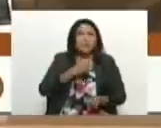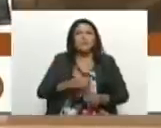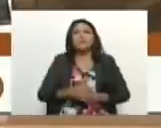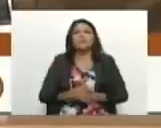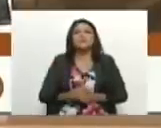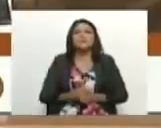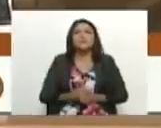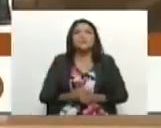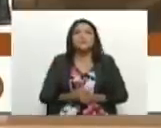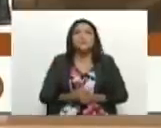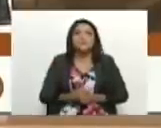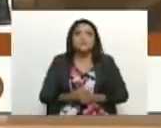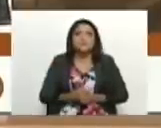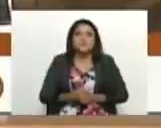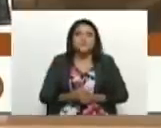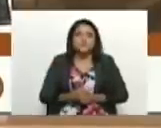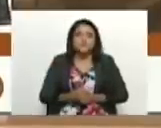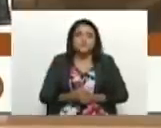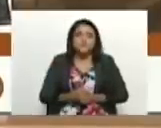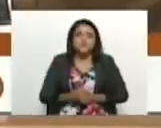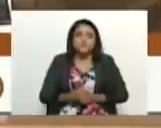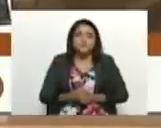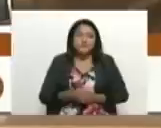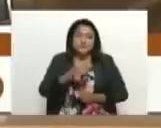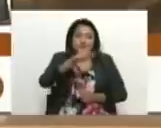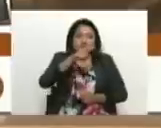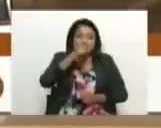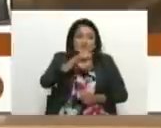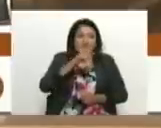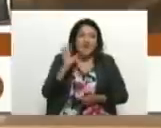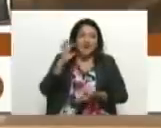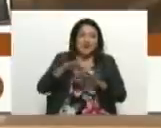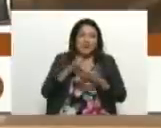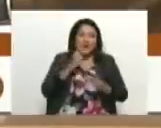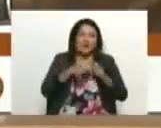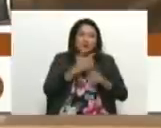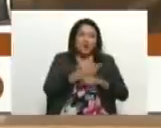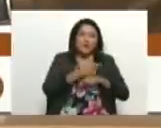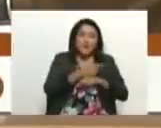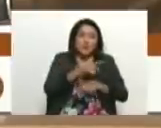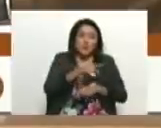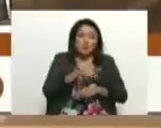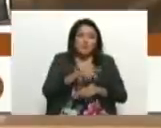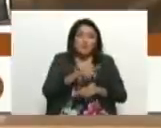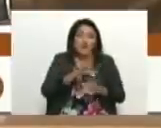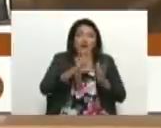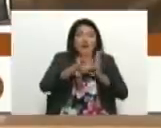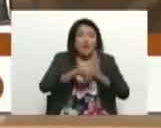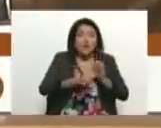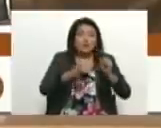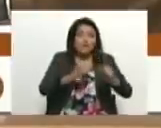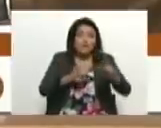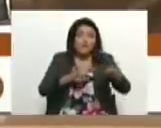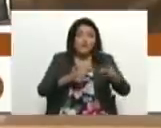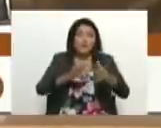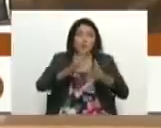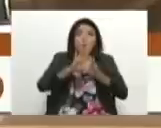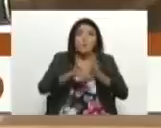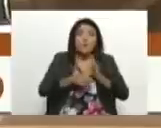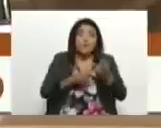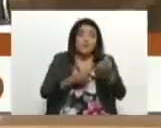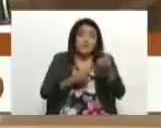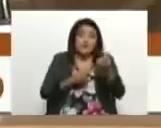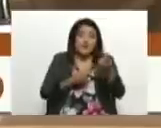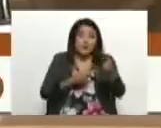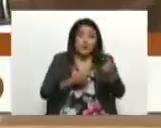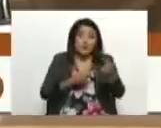que era un redomado, y es un redomado ladrón. Y él agarró los reales que se robó en una alcaldía en el